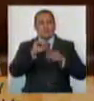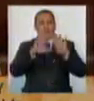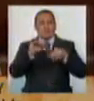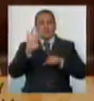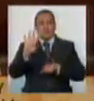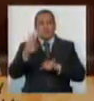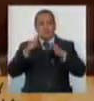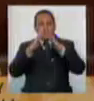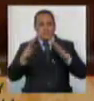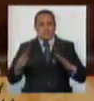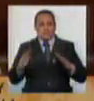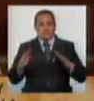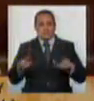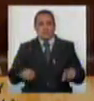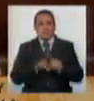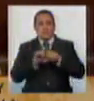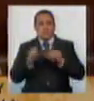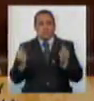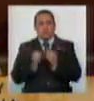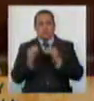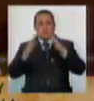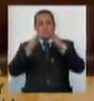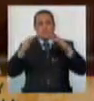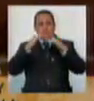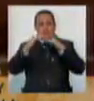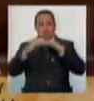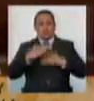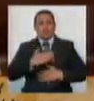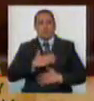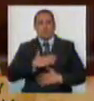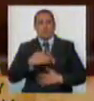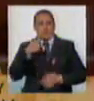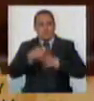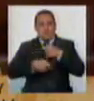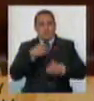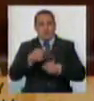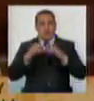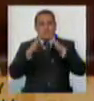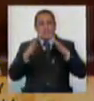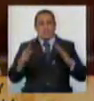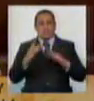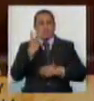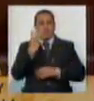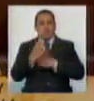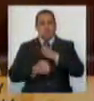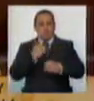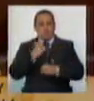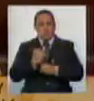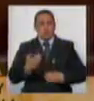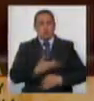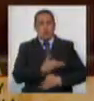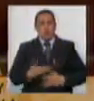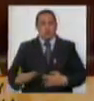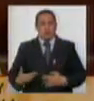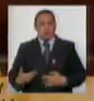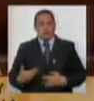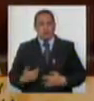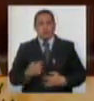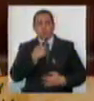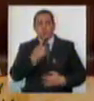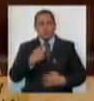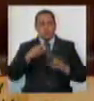152.194 casas a través de Techo Propio y el Fondo Mi Vivienda. Al cuarto año de gobierno,